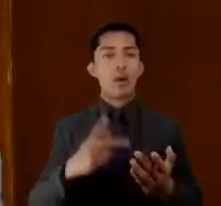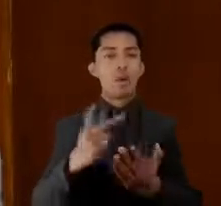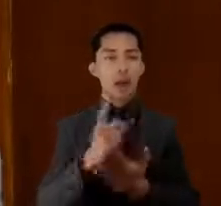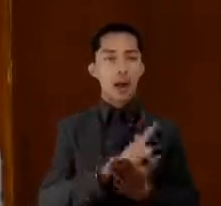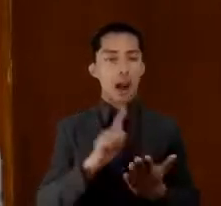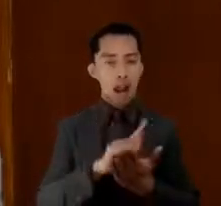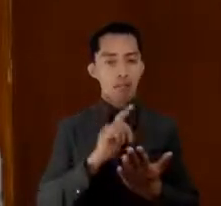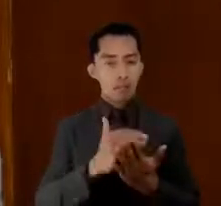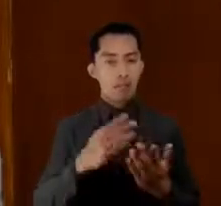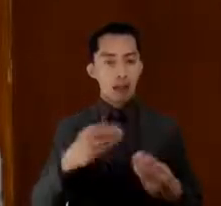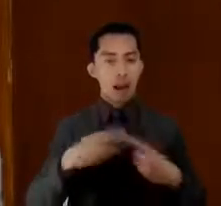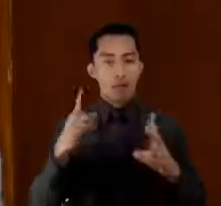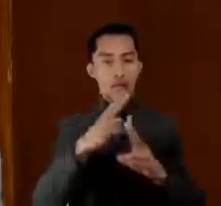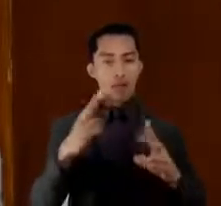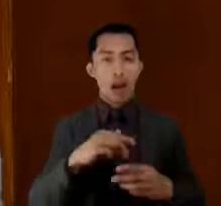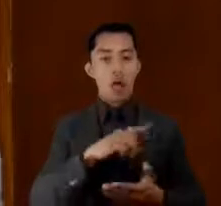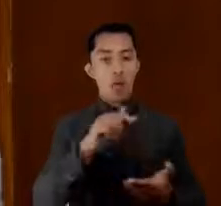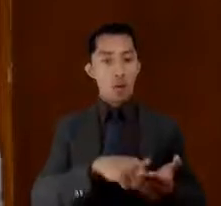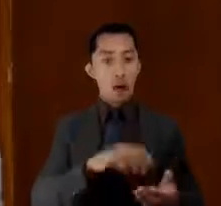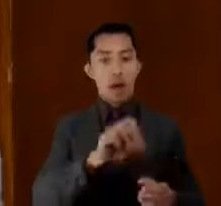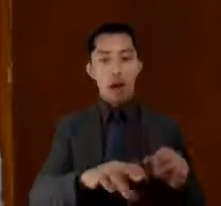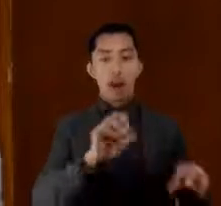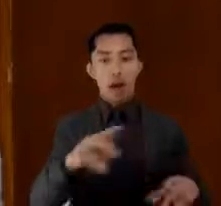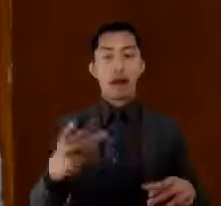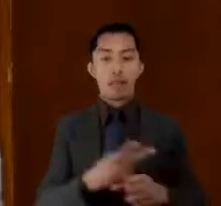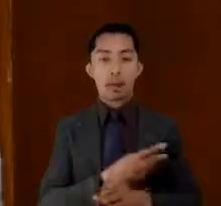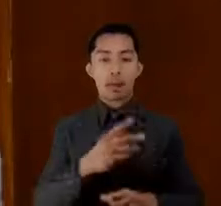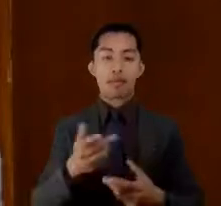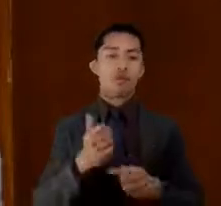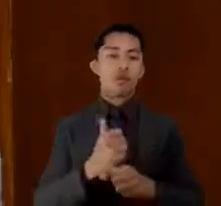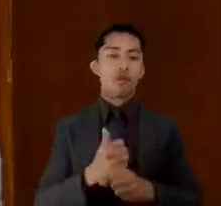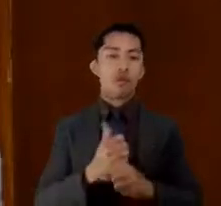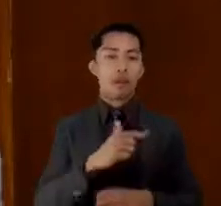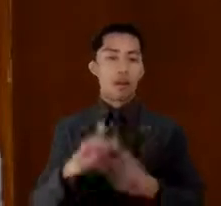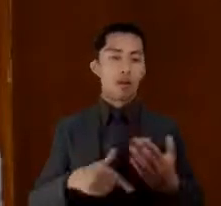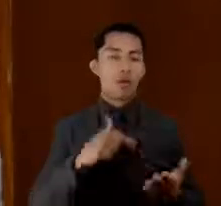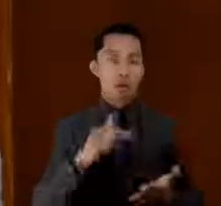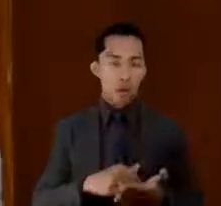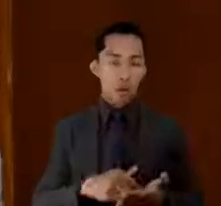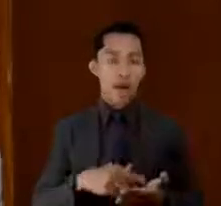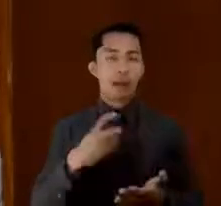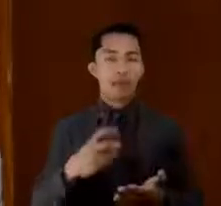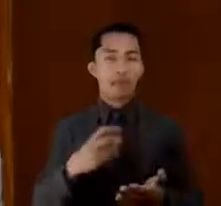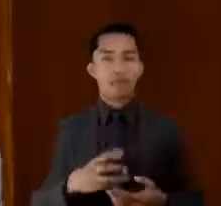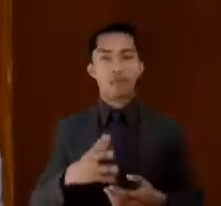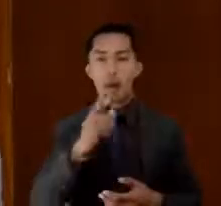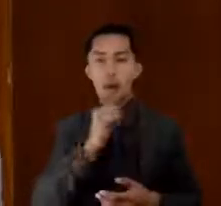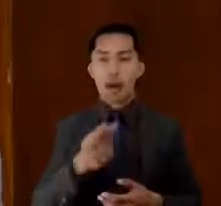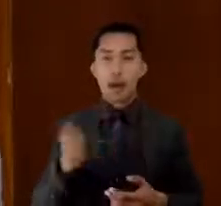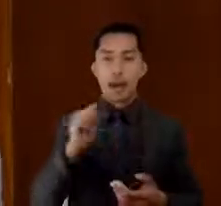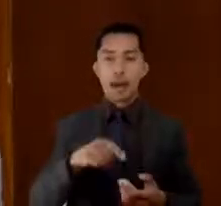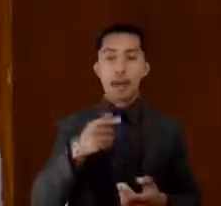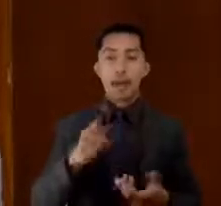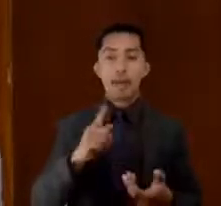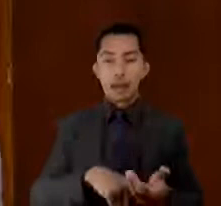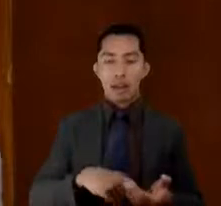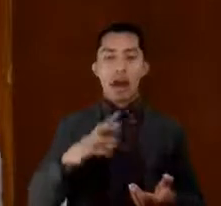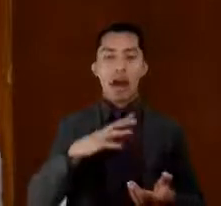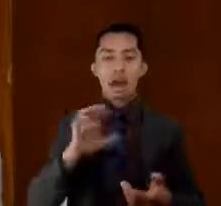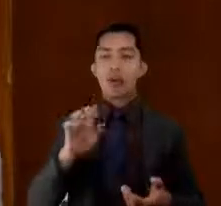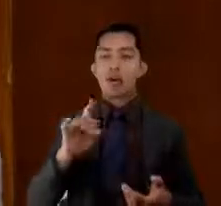entidad. Cada tiradero compromete al medio ambiente sobre el que se encuentra ubicado, imponiendo sobre este presiones